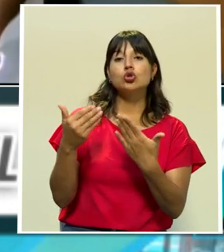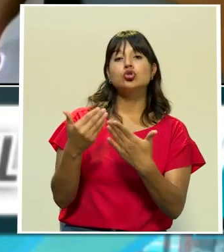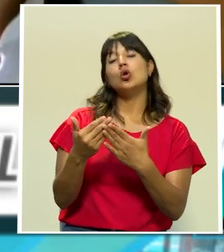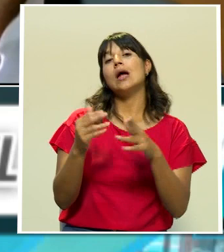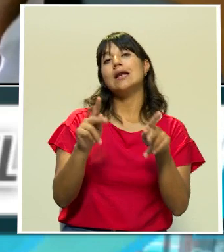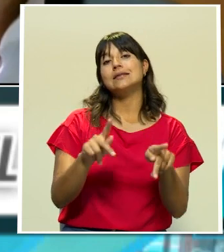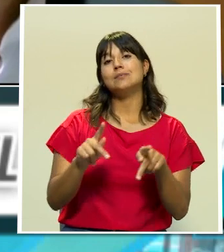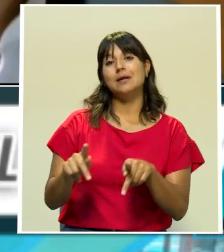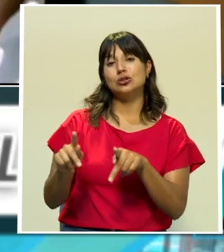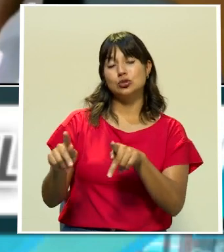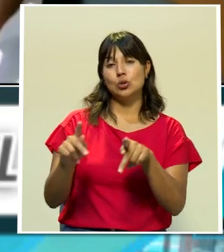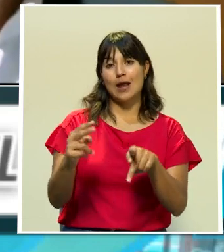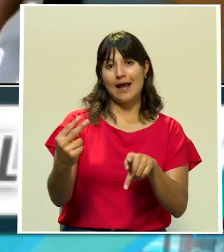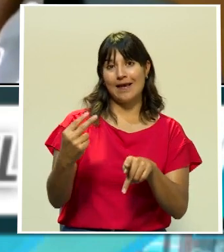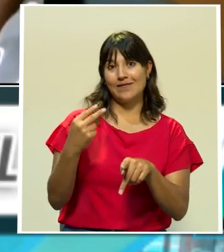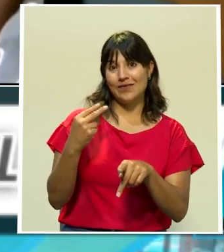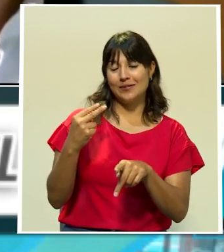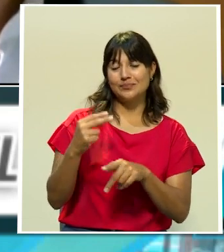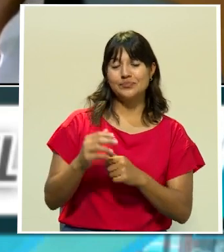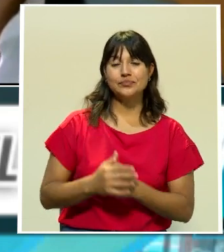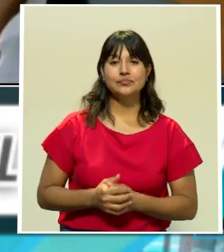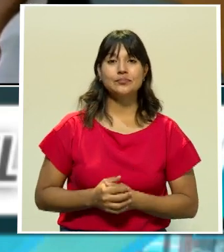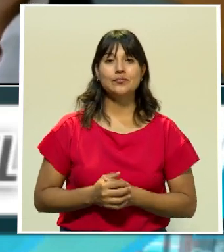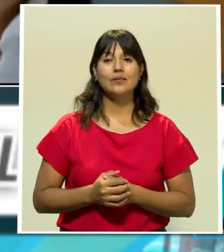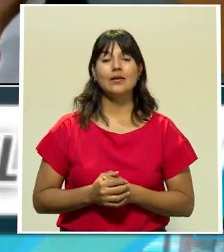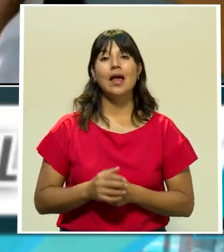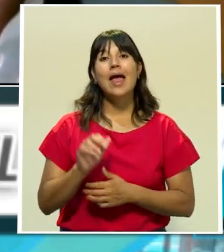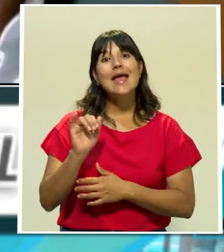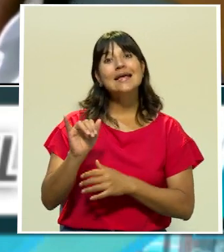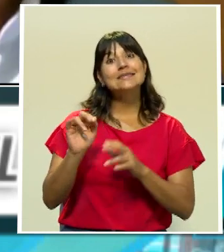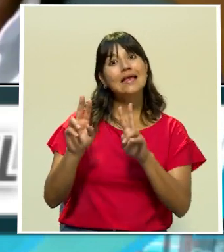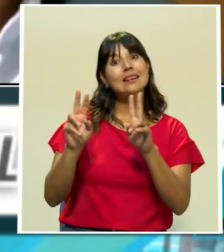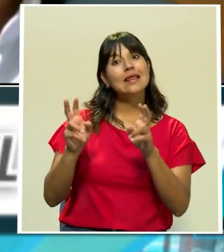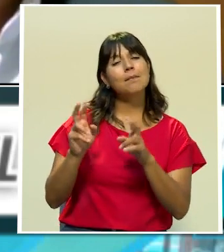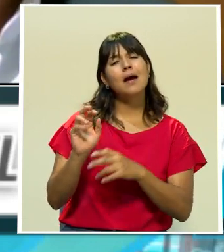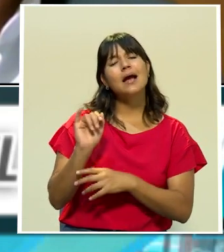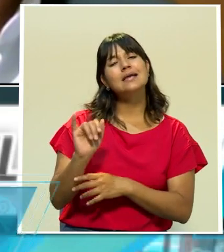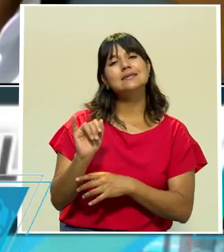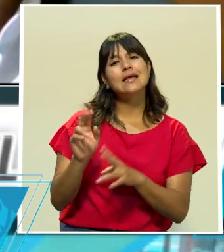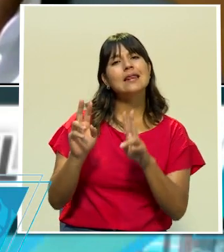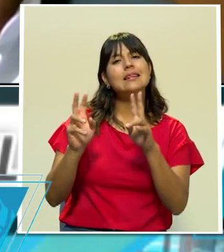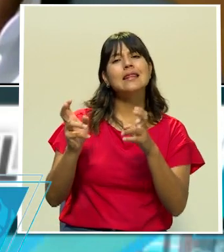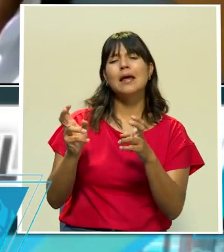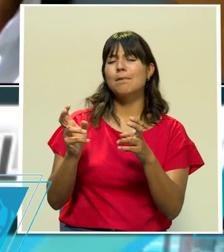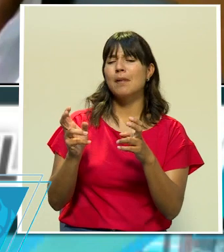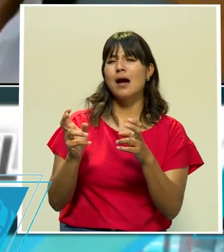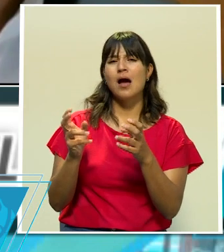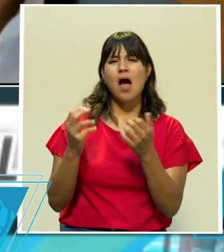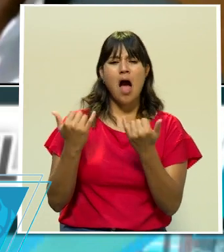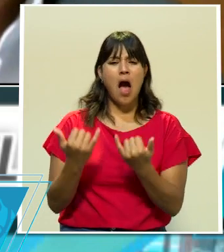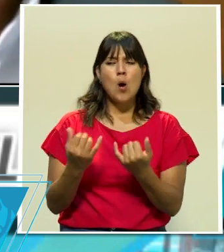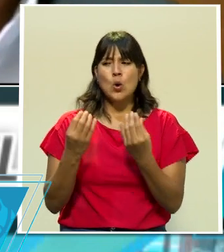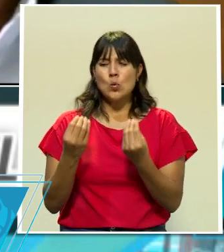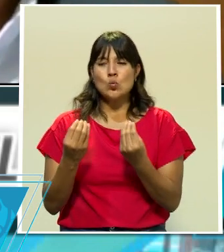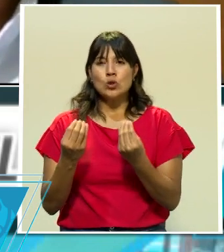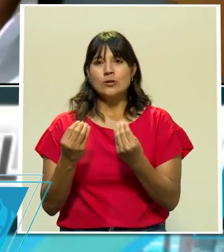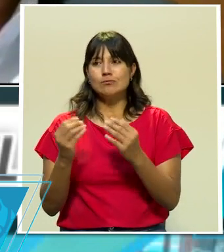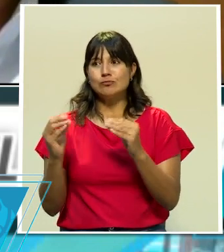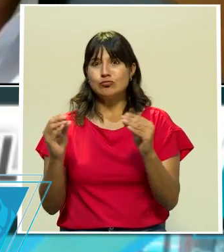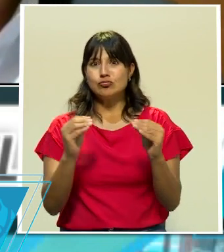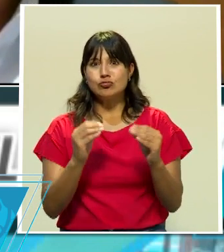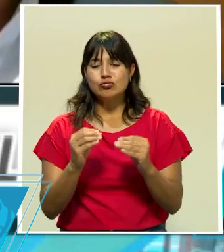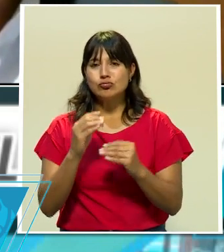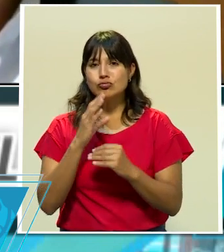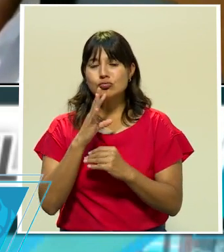televidentes, todos los seguidores, este tema ha estado tanto en la boca y la esperanza, por qué